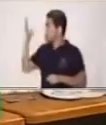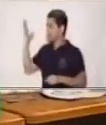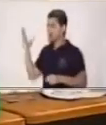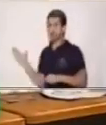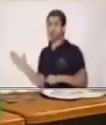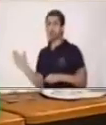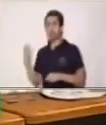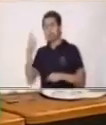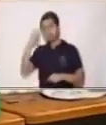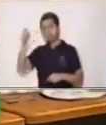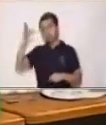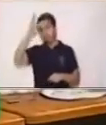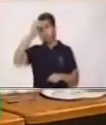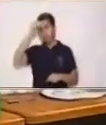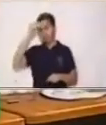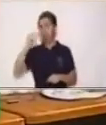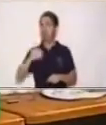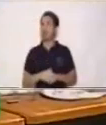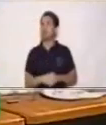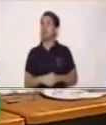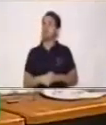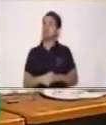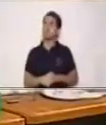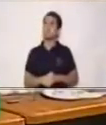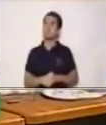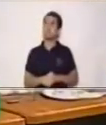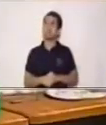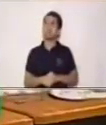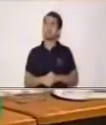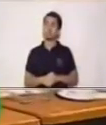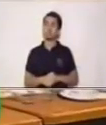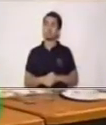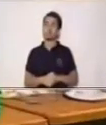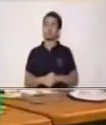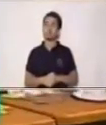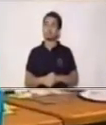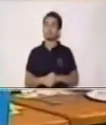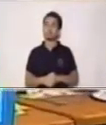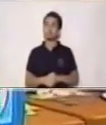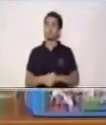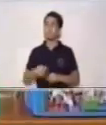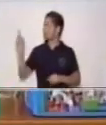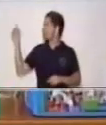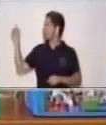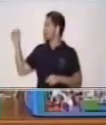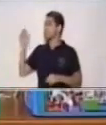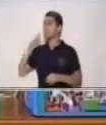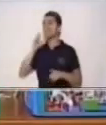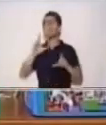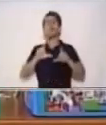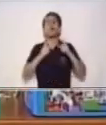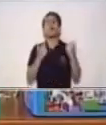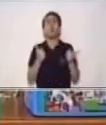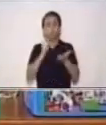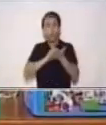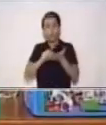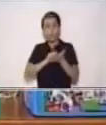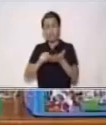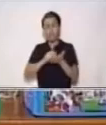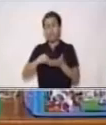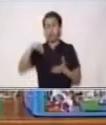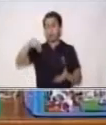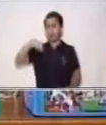sesión de aprendizaje, y pues vamos a pasar acá y vamos a observar cómo se escribe la